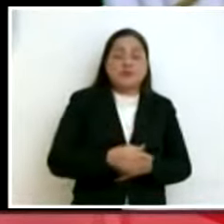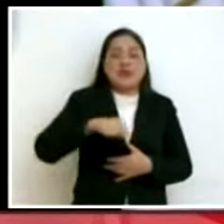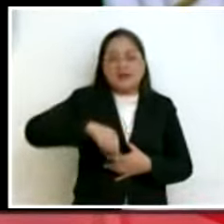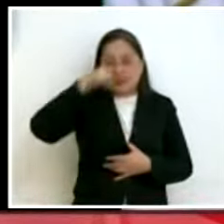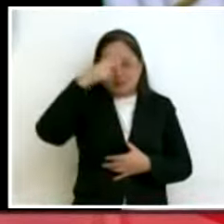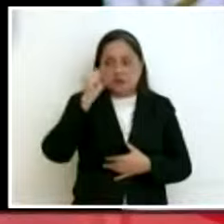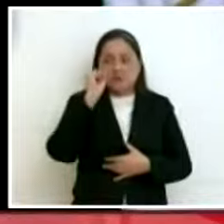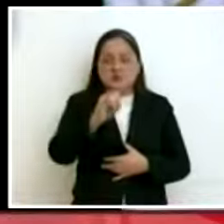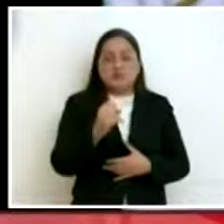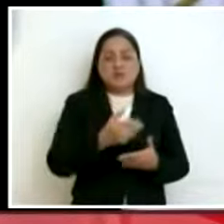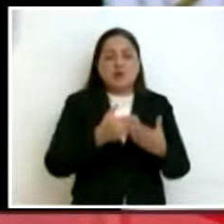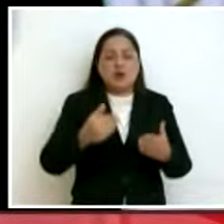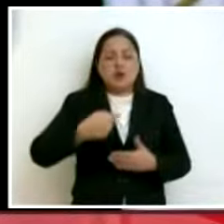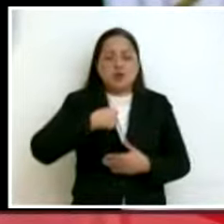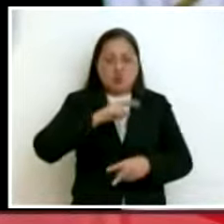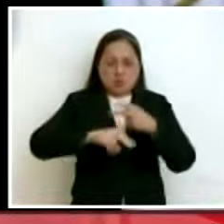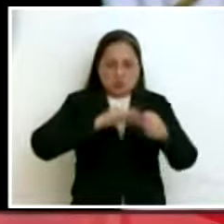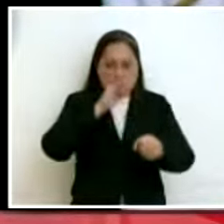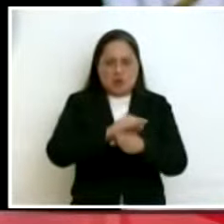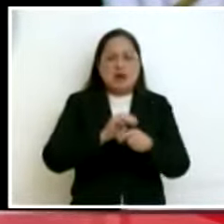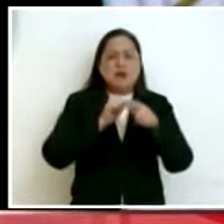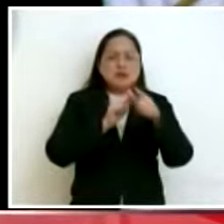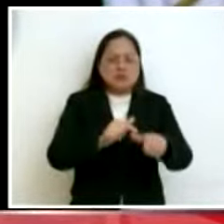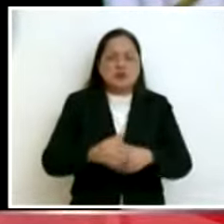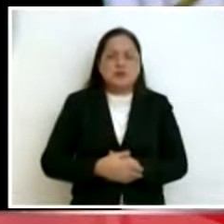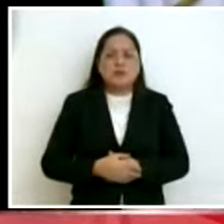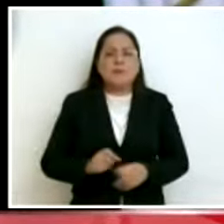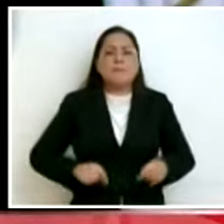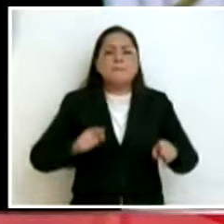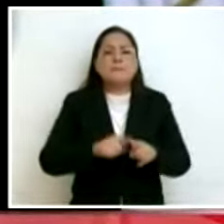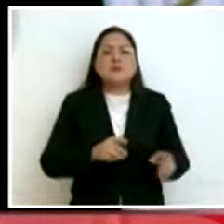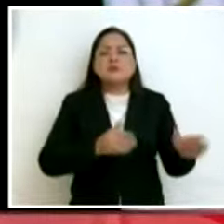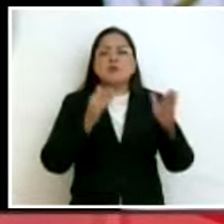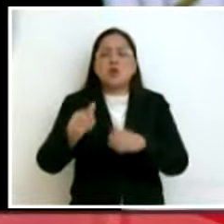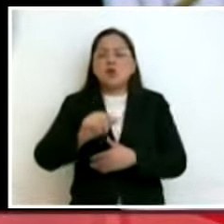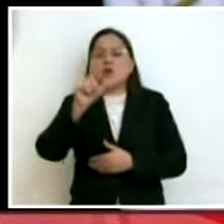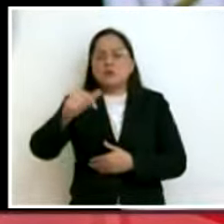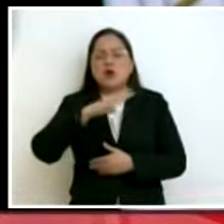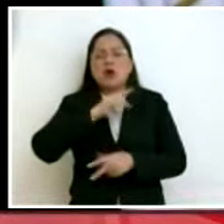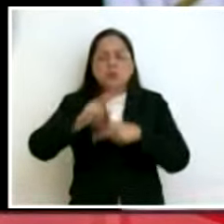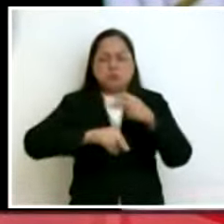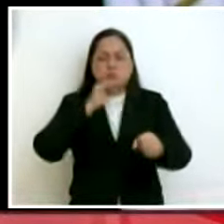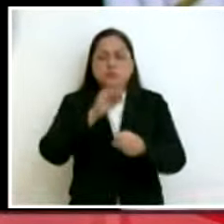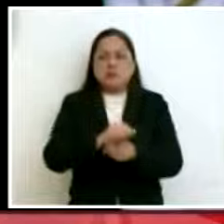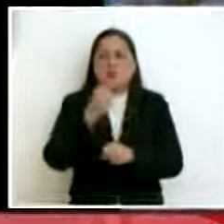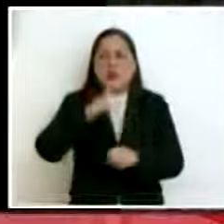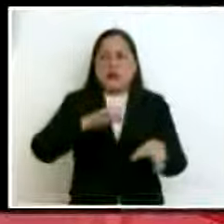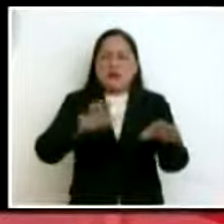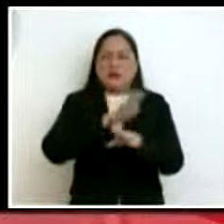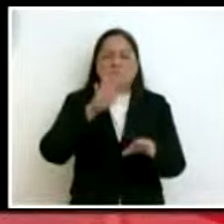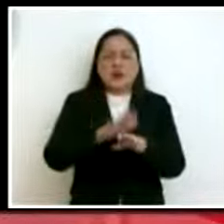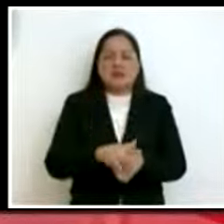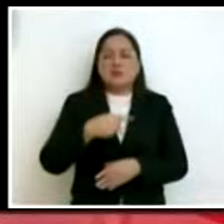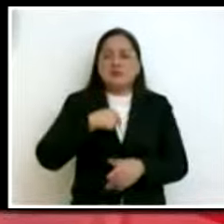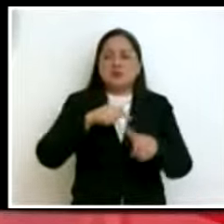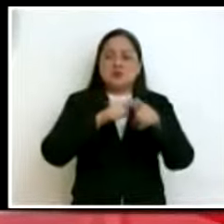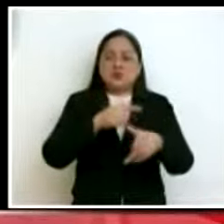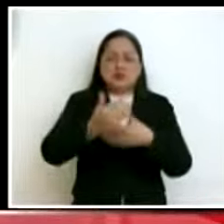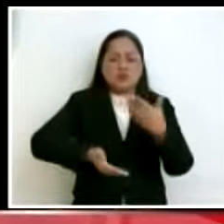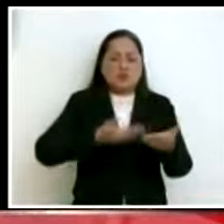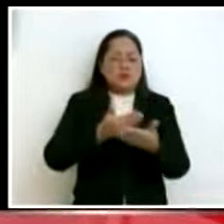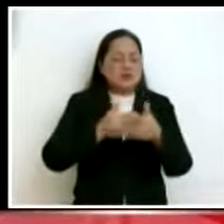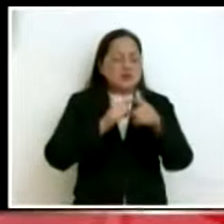Hoy daría la vida por defender eso como la voy a dar después por los camb que hagamos Muchas gracias sostengo mis